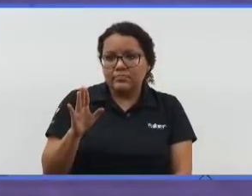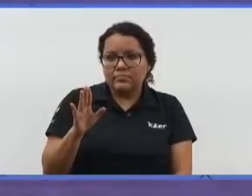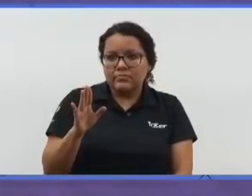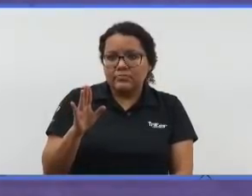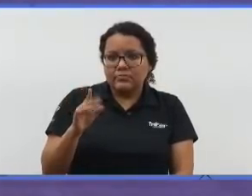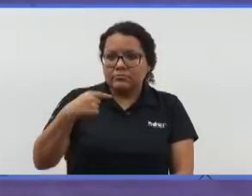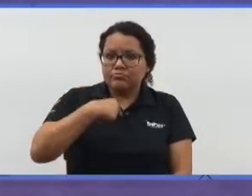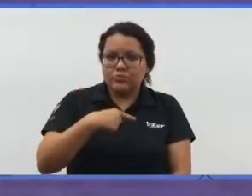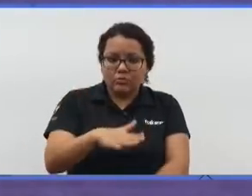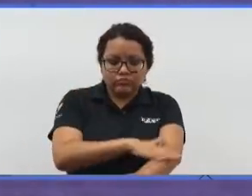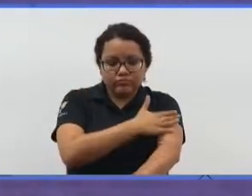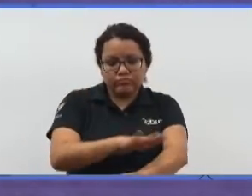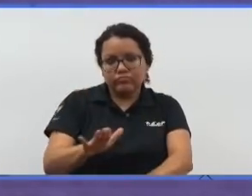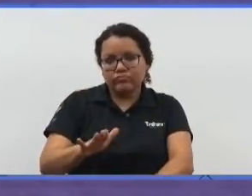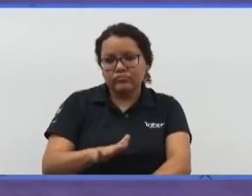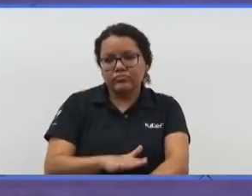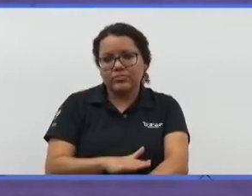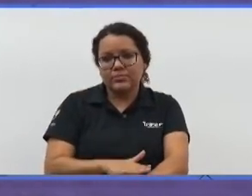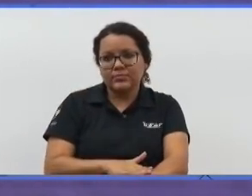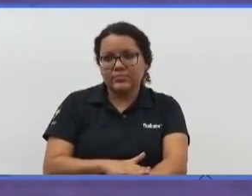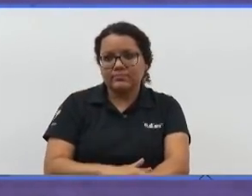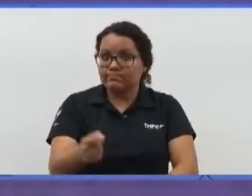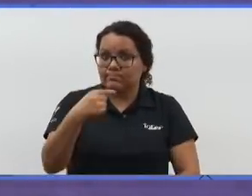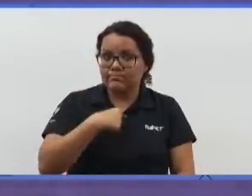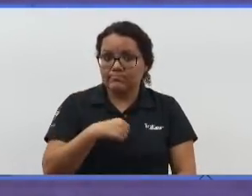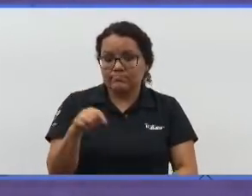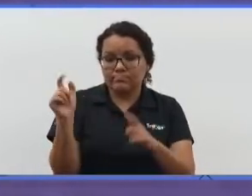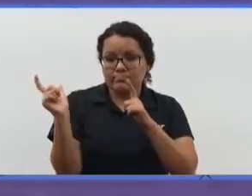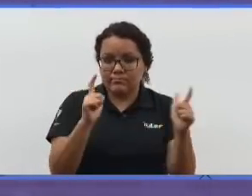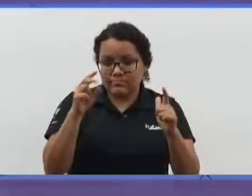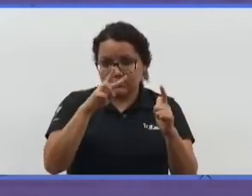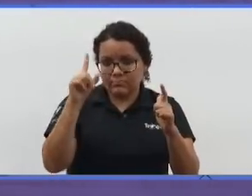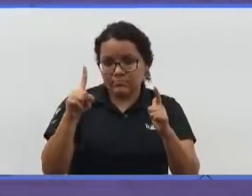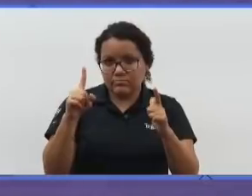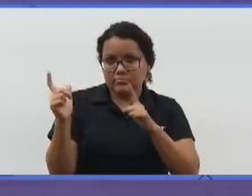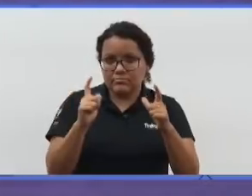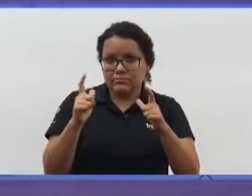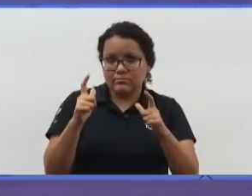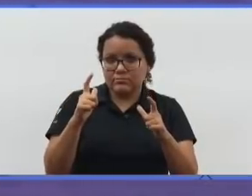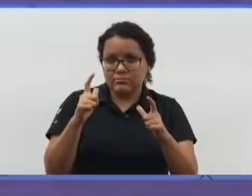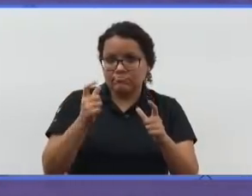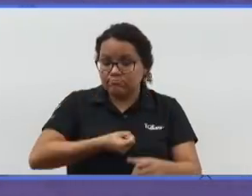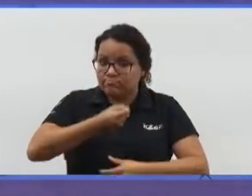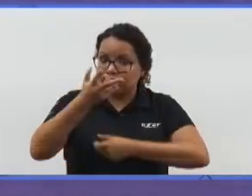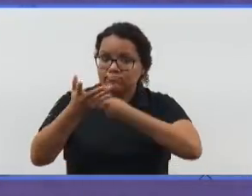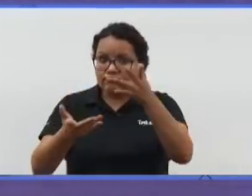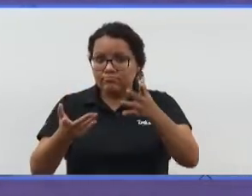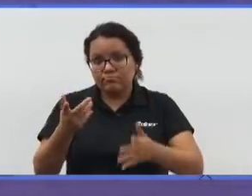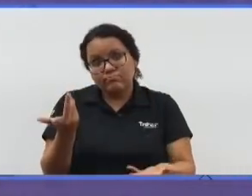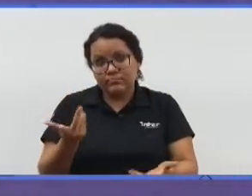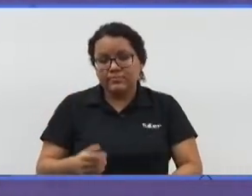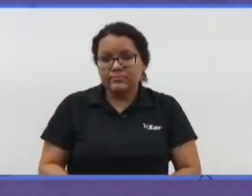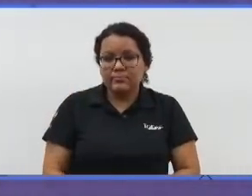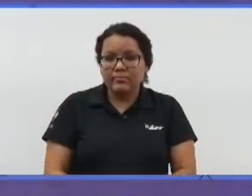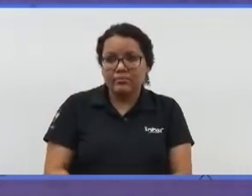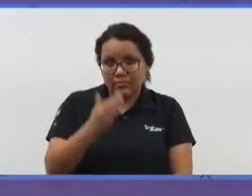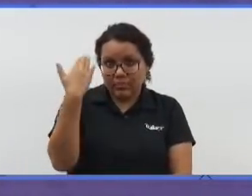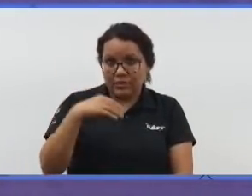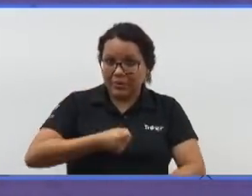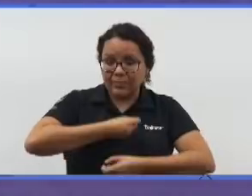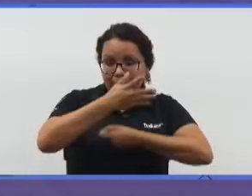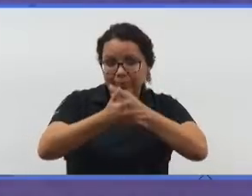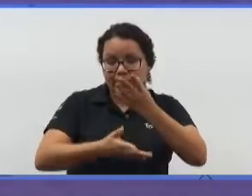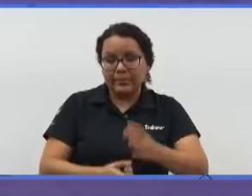mujer de raza morena tengo 21 años de edad está diciendo al juez ya todo el jury a todos los que están de aire de